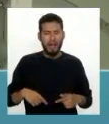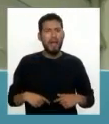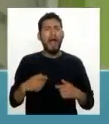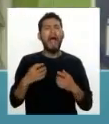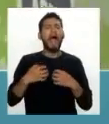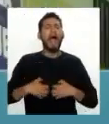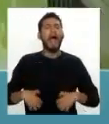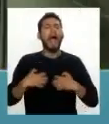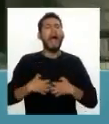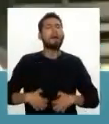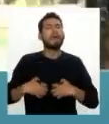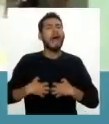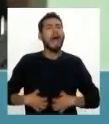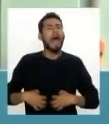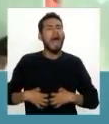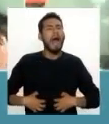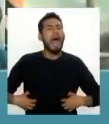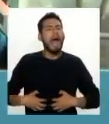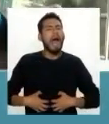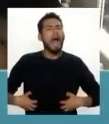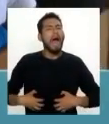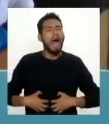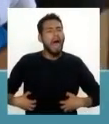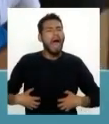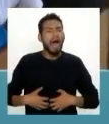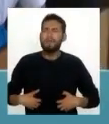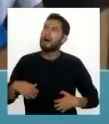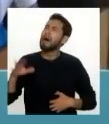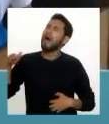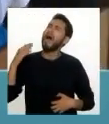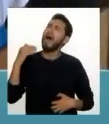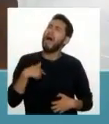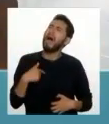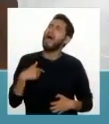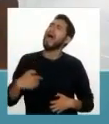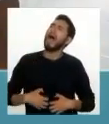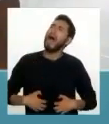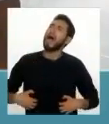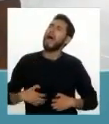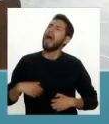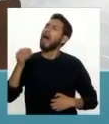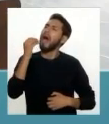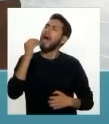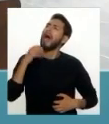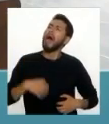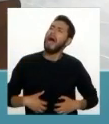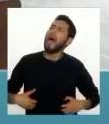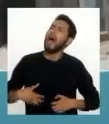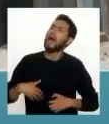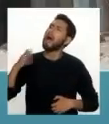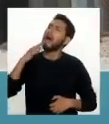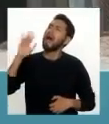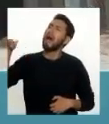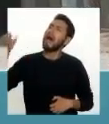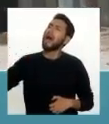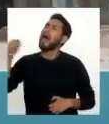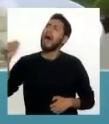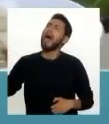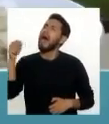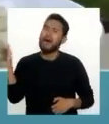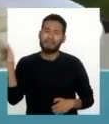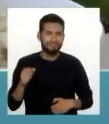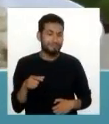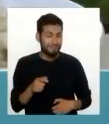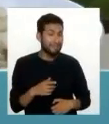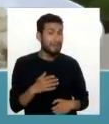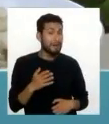que ¿qué buscan? Que el niño no esté constantemente de mamá tengo hambre, quiero comer, que ya quiero comer algo, dame algo, dame algo. Y